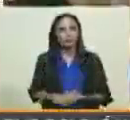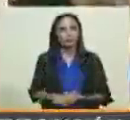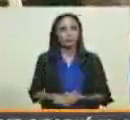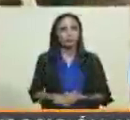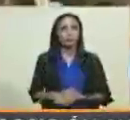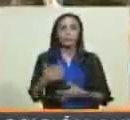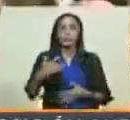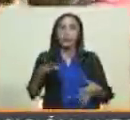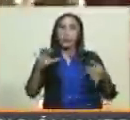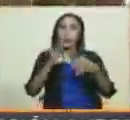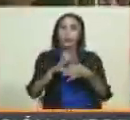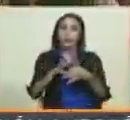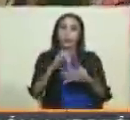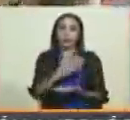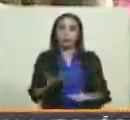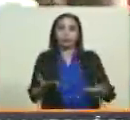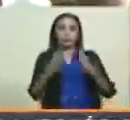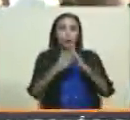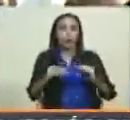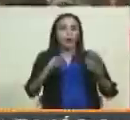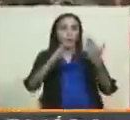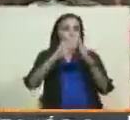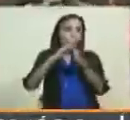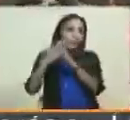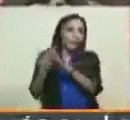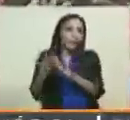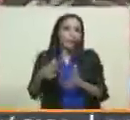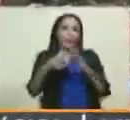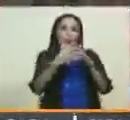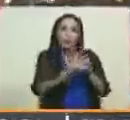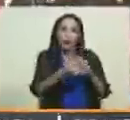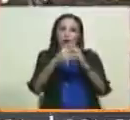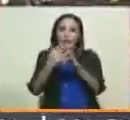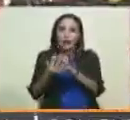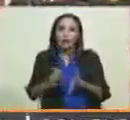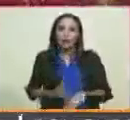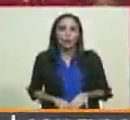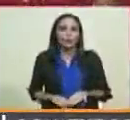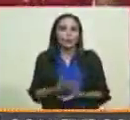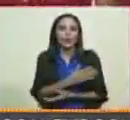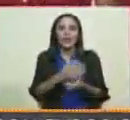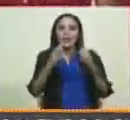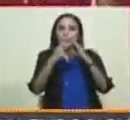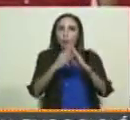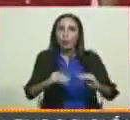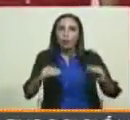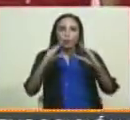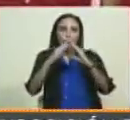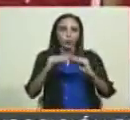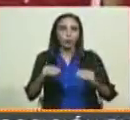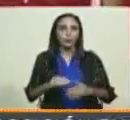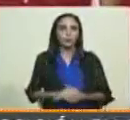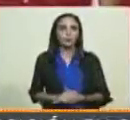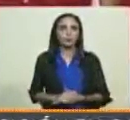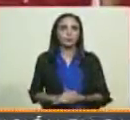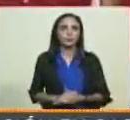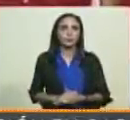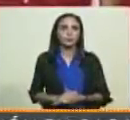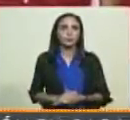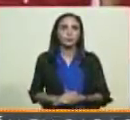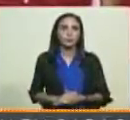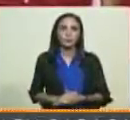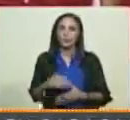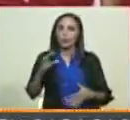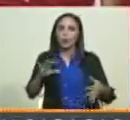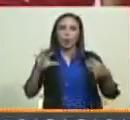Tenemos que unir la fuerza en los consejos comunales, en las comunas. Tenemos que unir